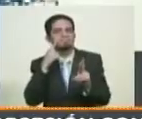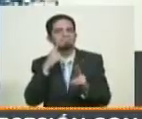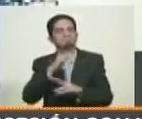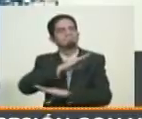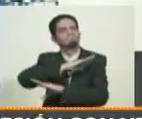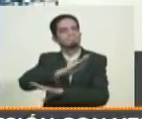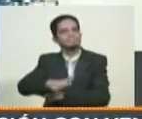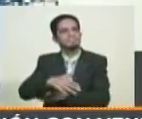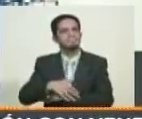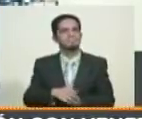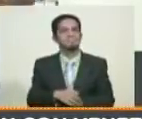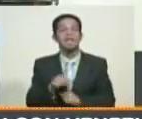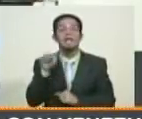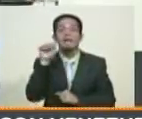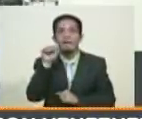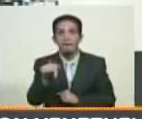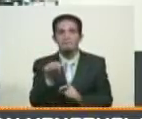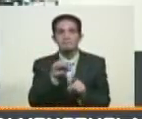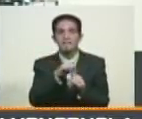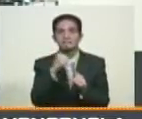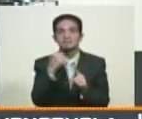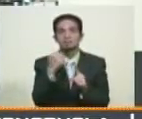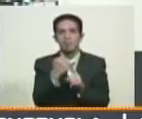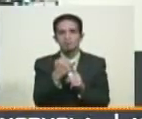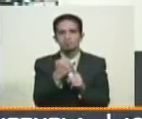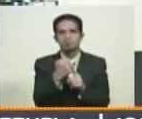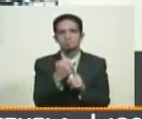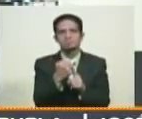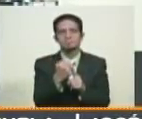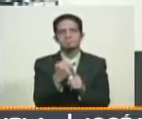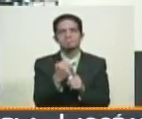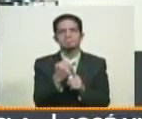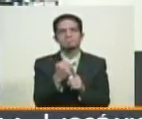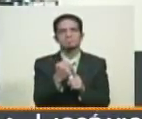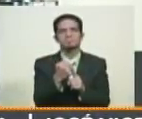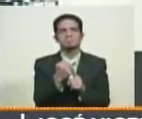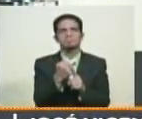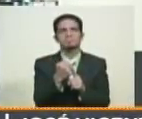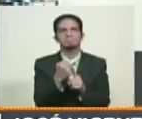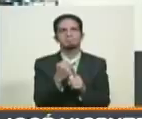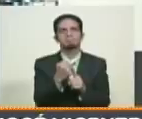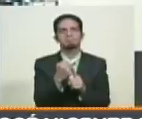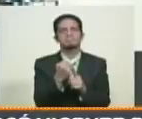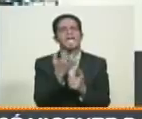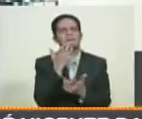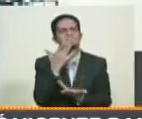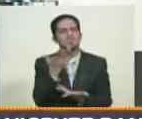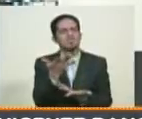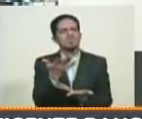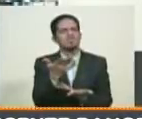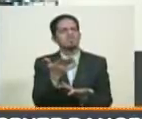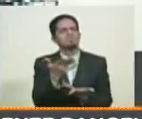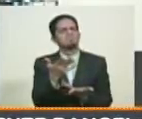un hecho como este, de haberse consumado, calculemos entonces de qué estamos